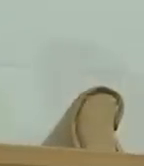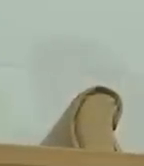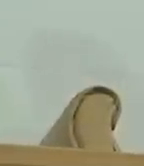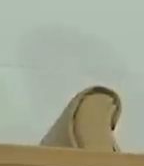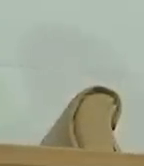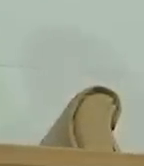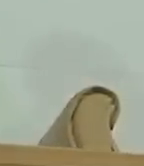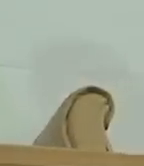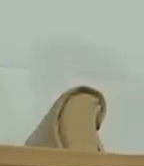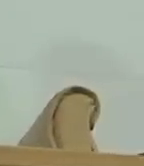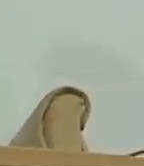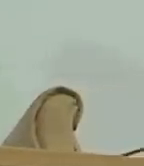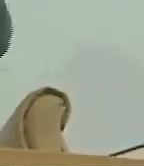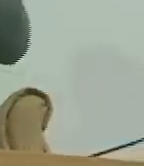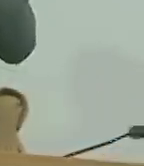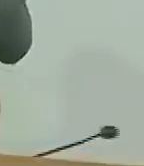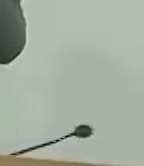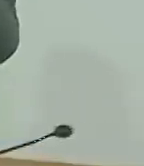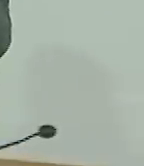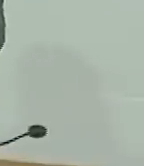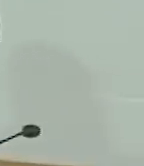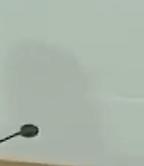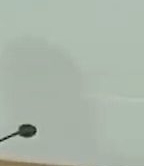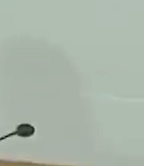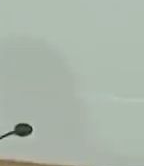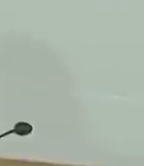República Bolivariana de Venezuela, Poder Público Autónomo.